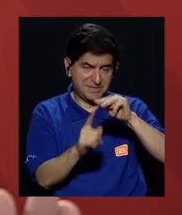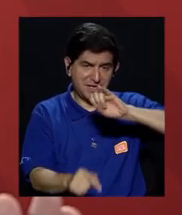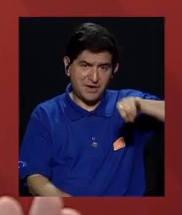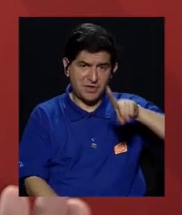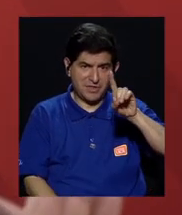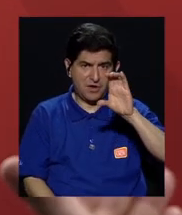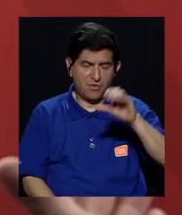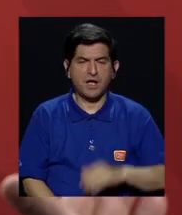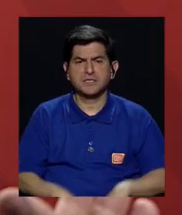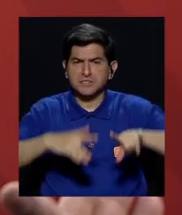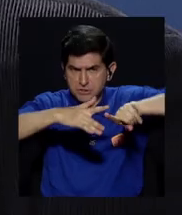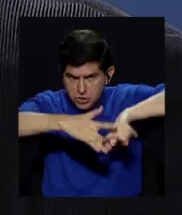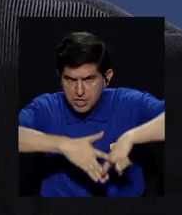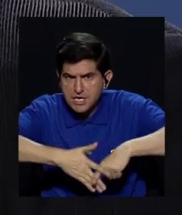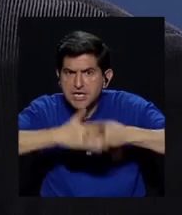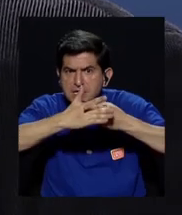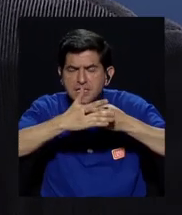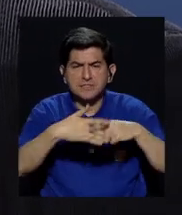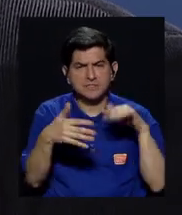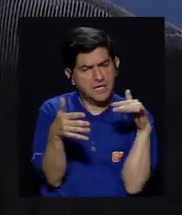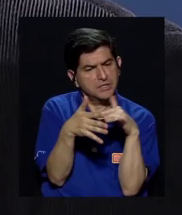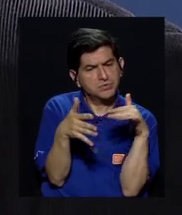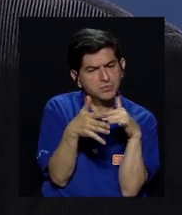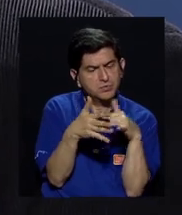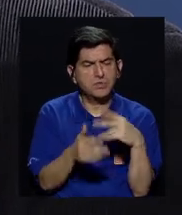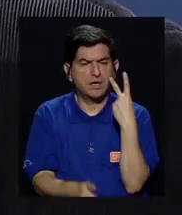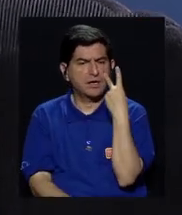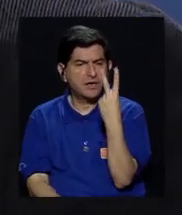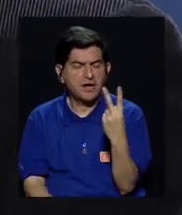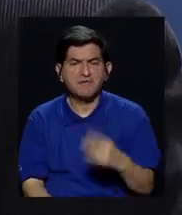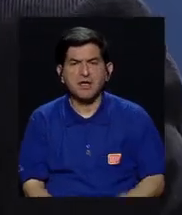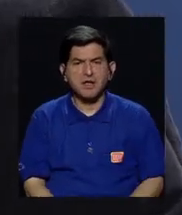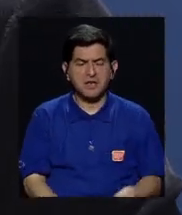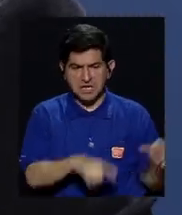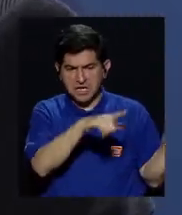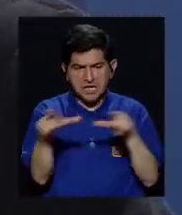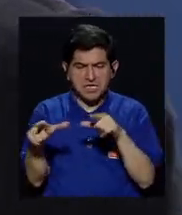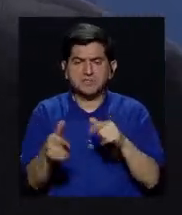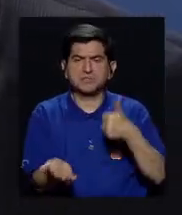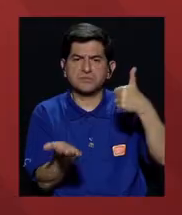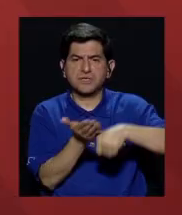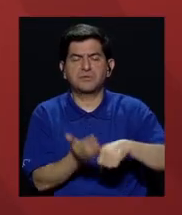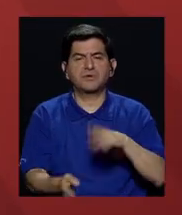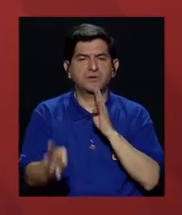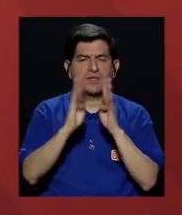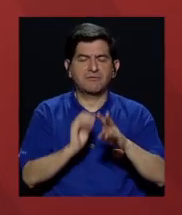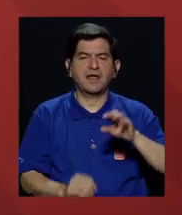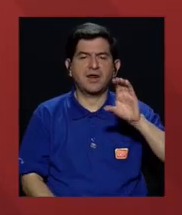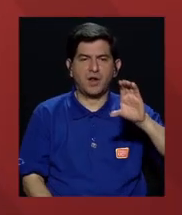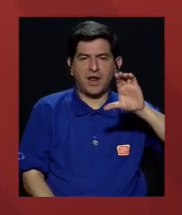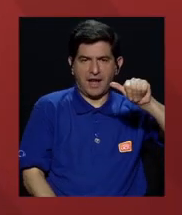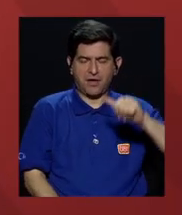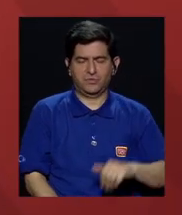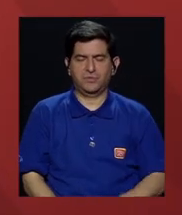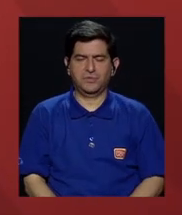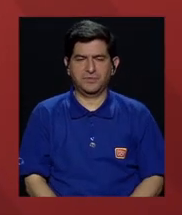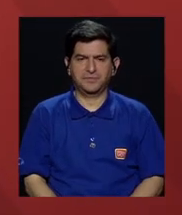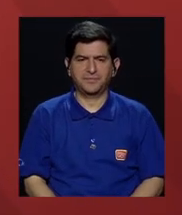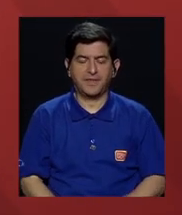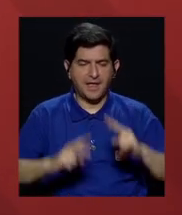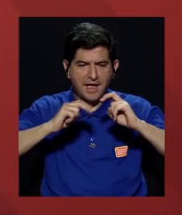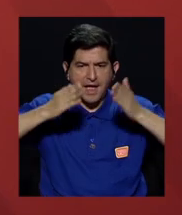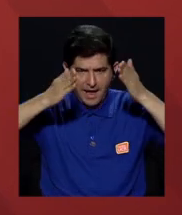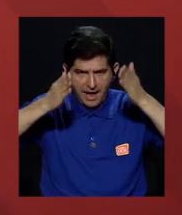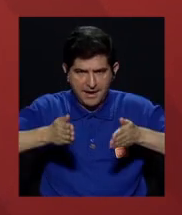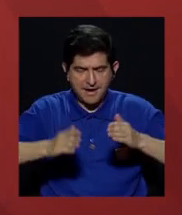de juan diego lo empieza estudiarlo empieza a ver y si estás dispuesta a votar estamos hablando con claudel pixar